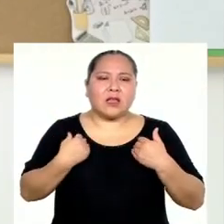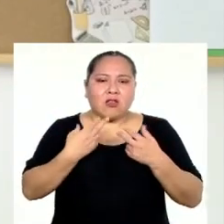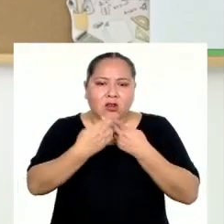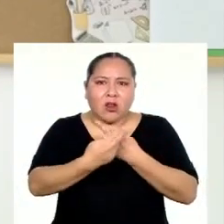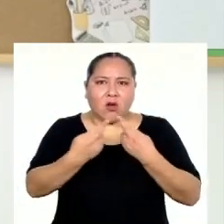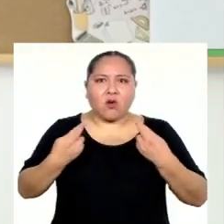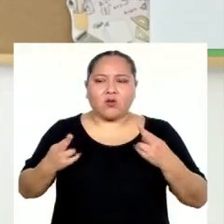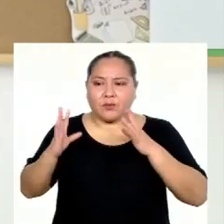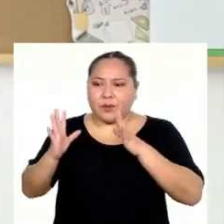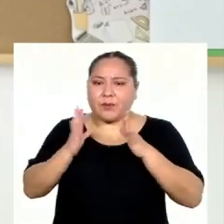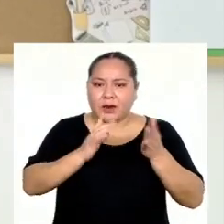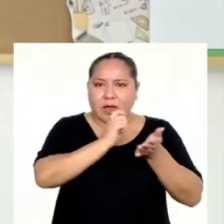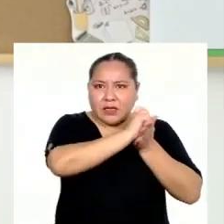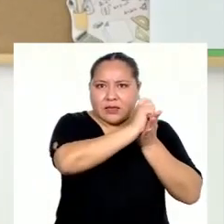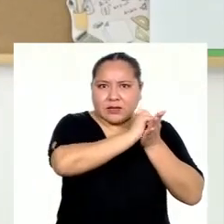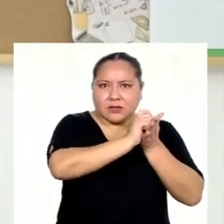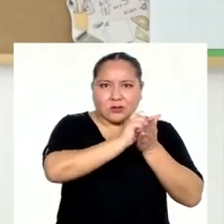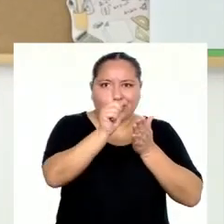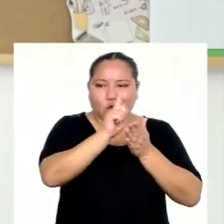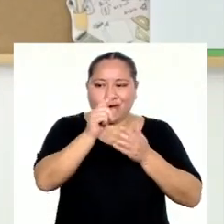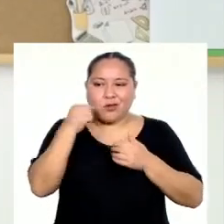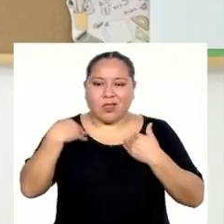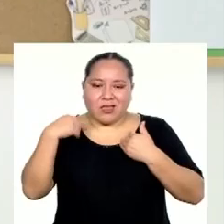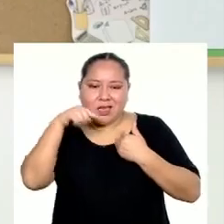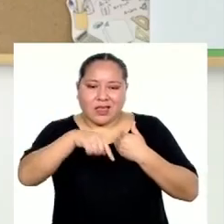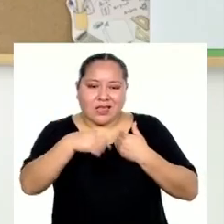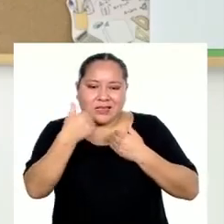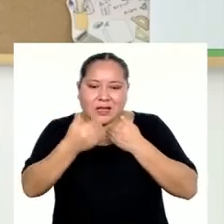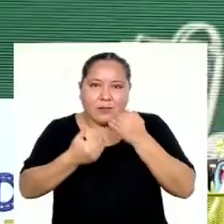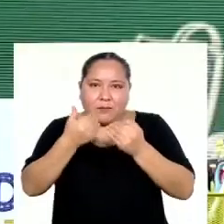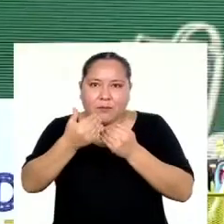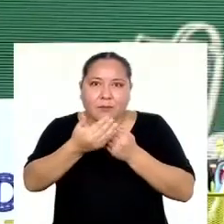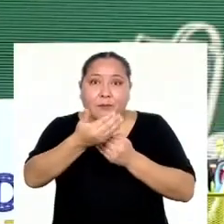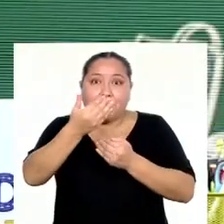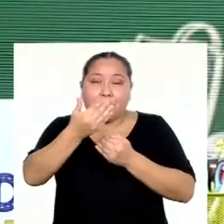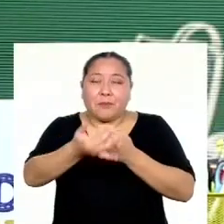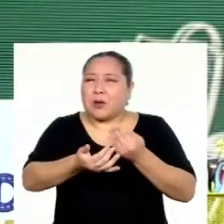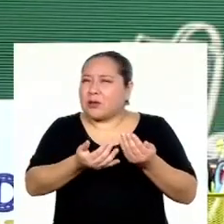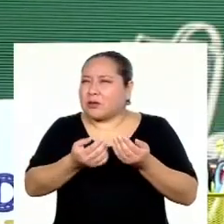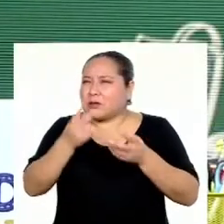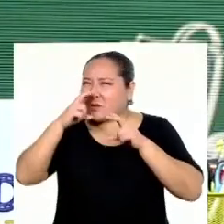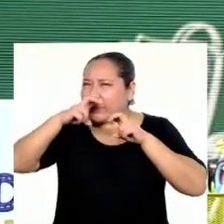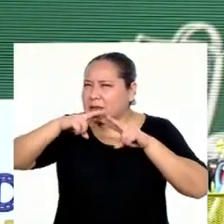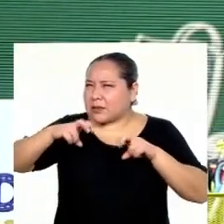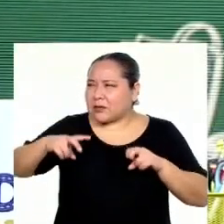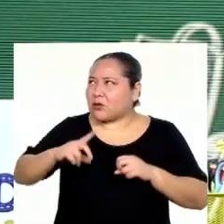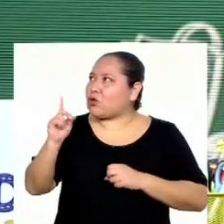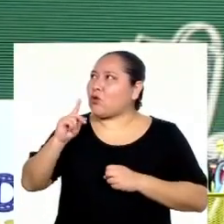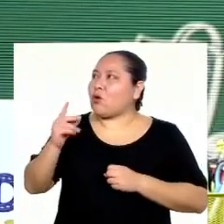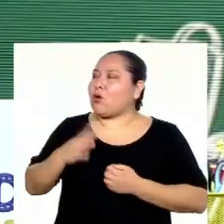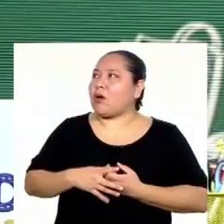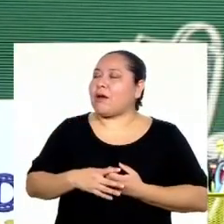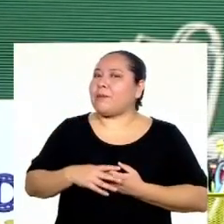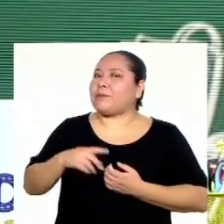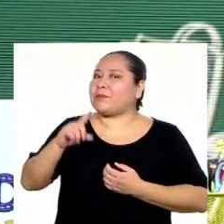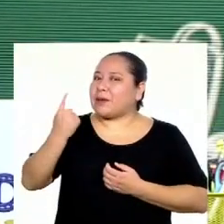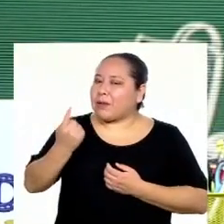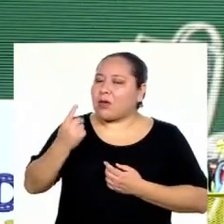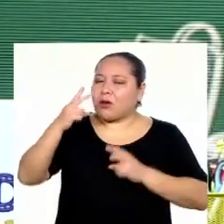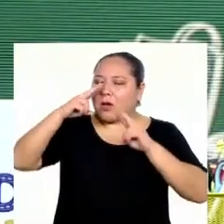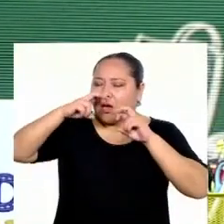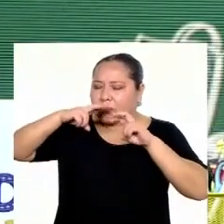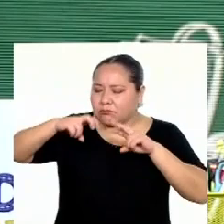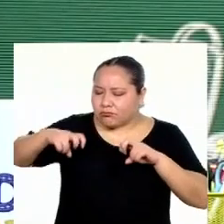elaborar su texto sin este proceso previo de investigación? No como ahora. Recién cuando analizamos, reflexionamos